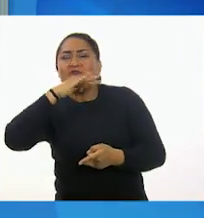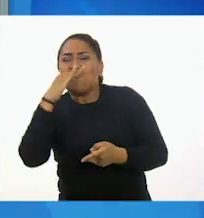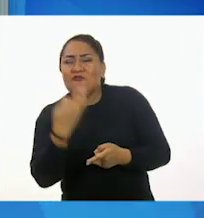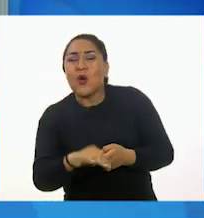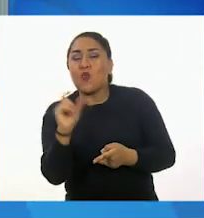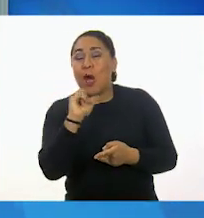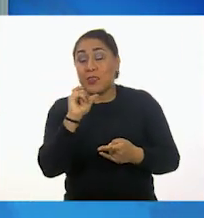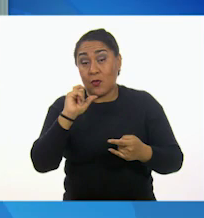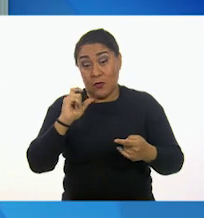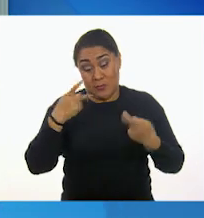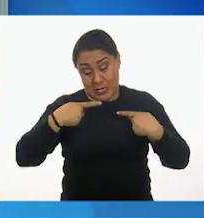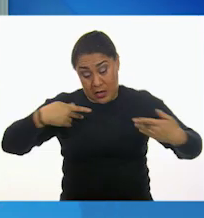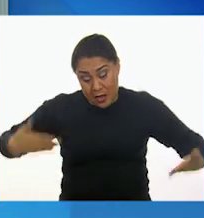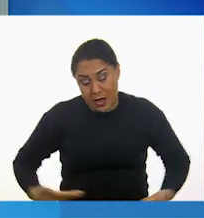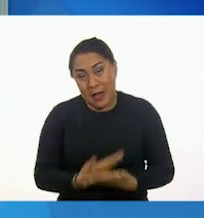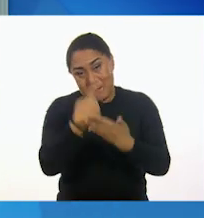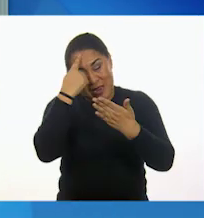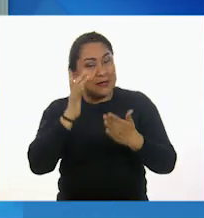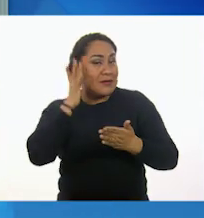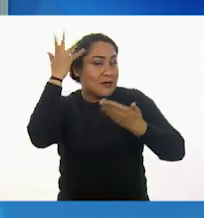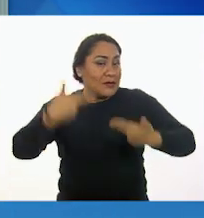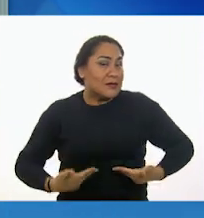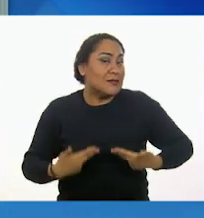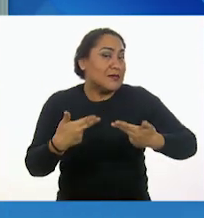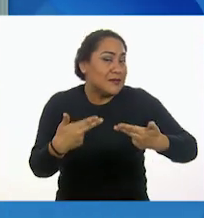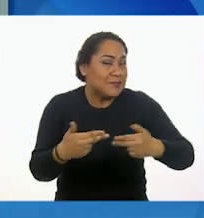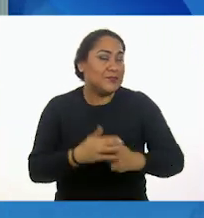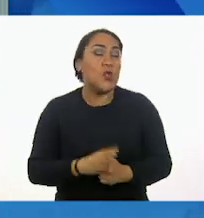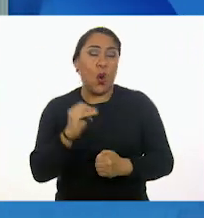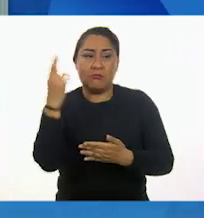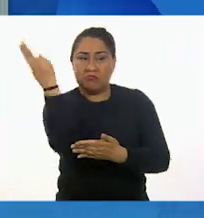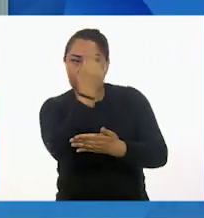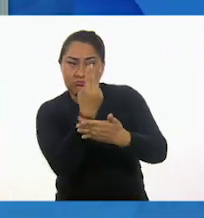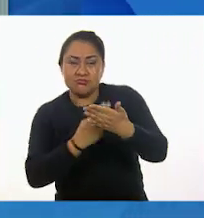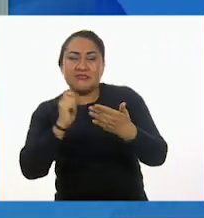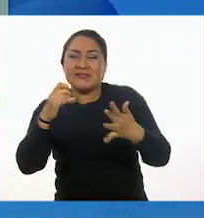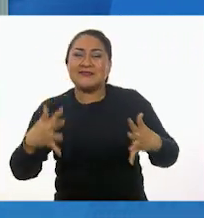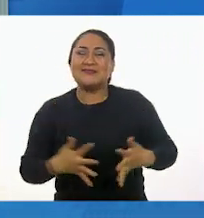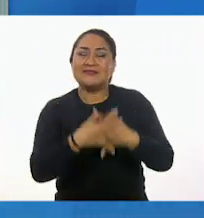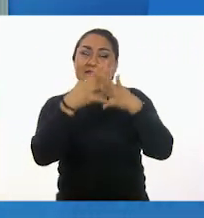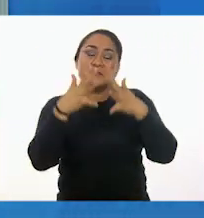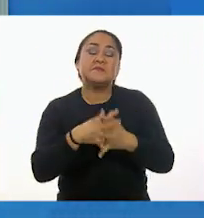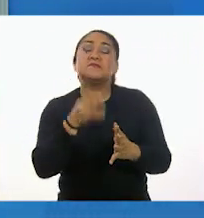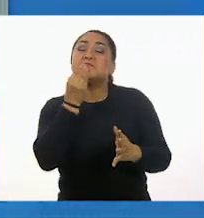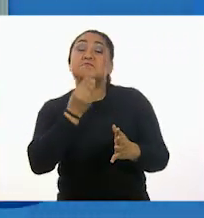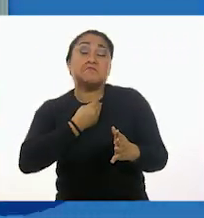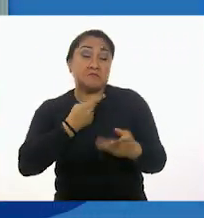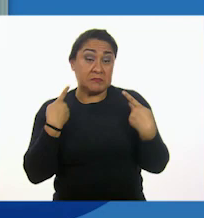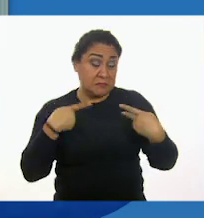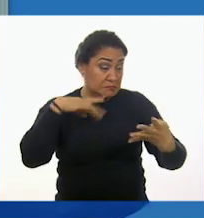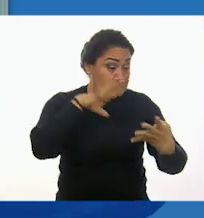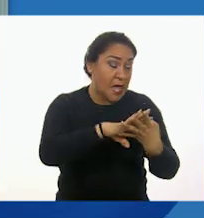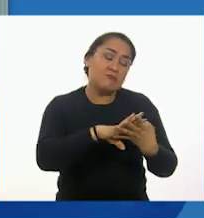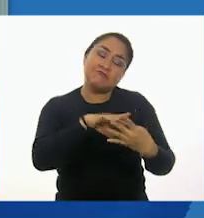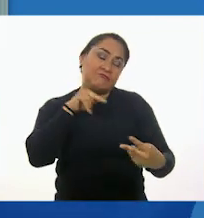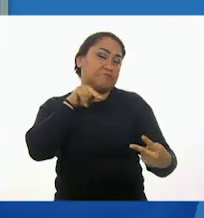nacimiento de un heredero, o el que ilustra esta batalla con el consiguiente sacrificio de los prisioneros.